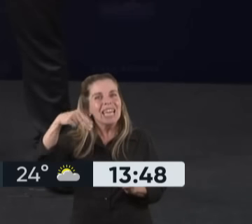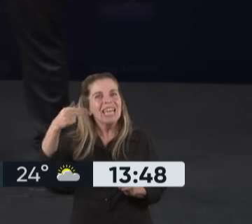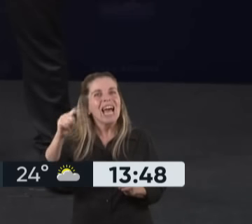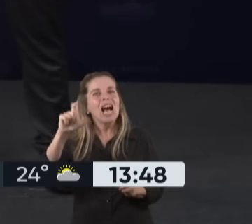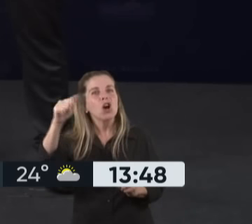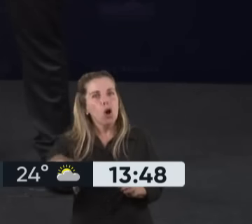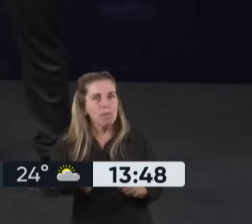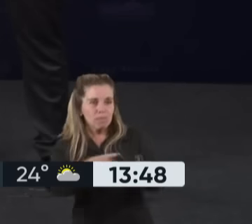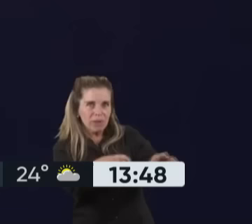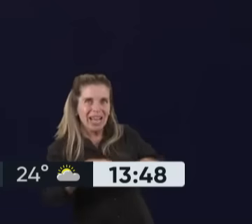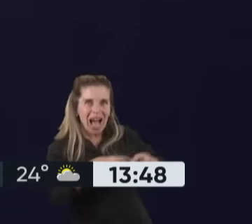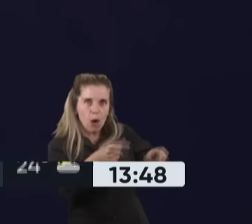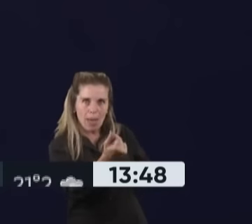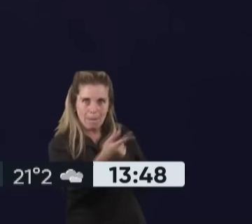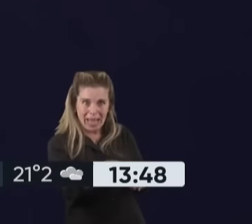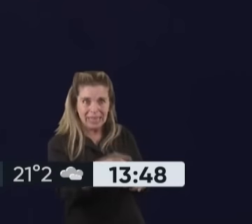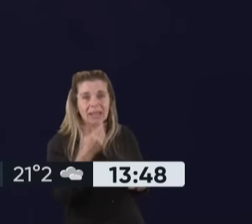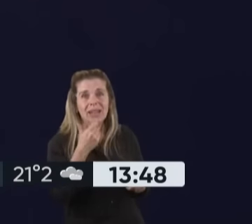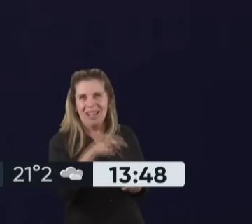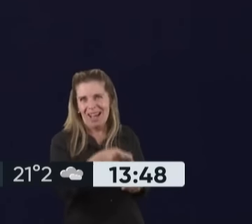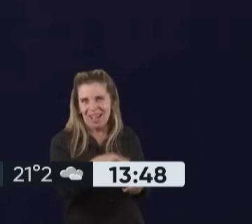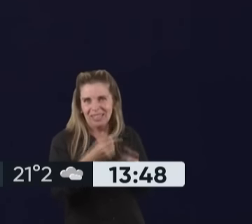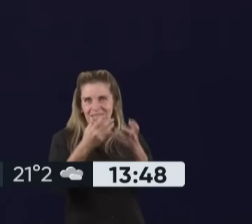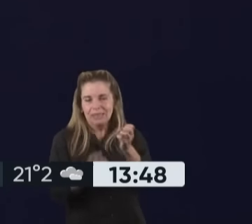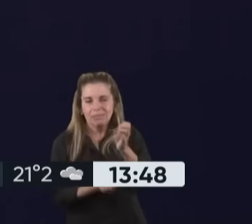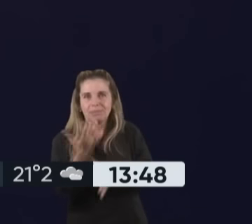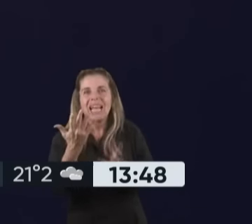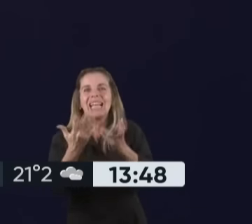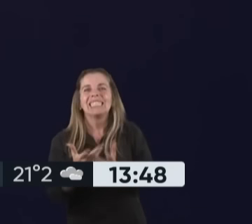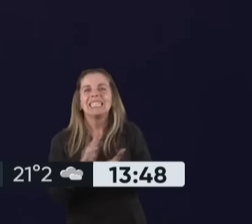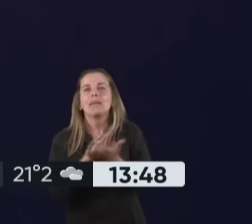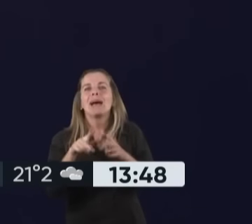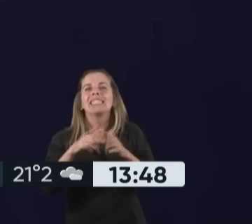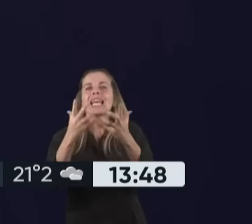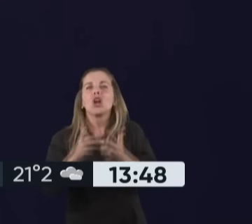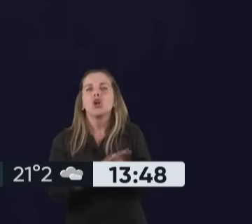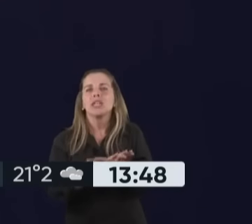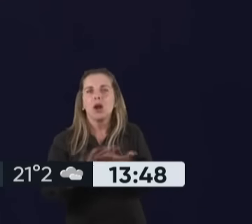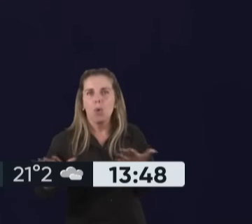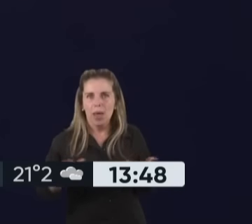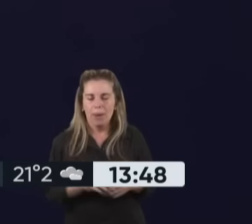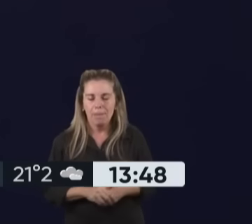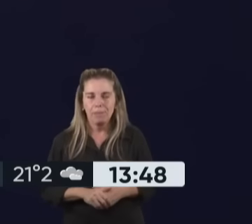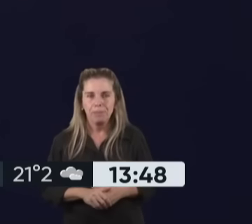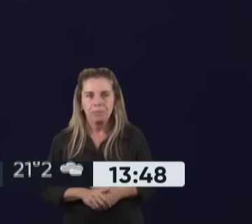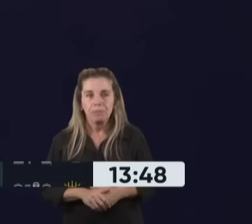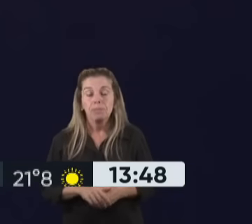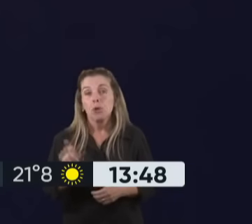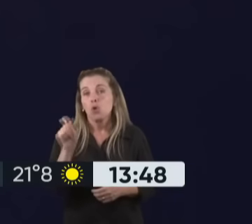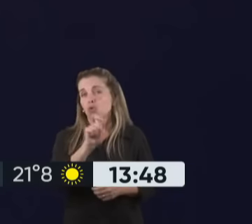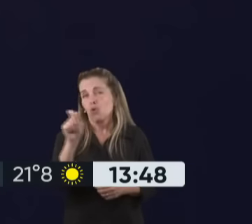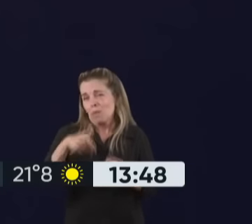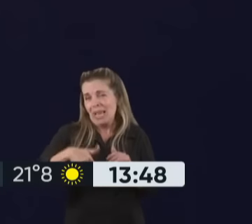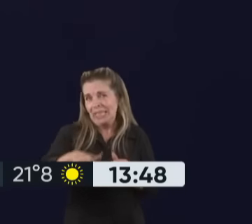que permite este tipo de nuevas tecnologías fundamentales. En unos